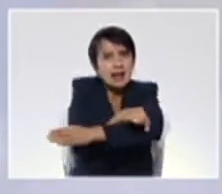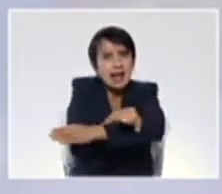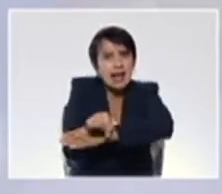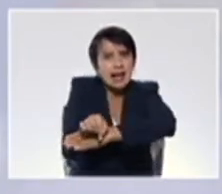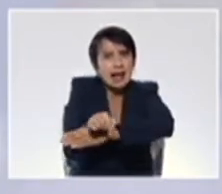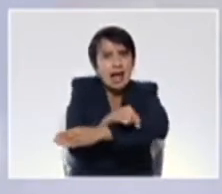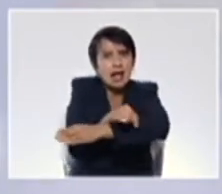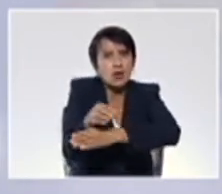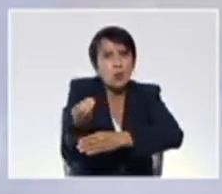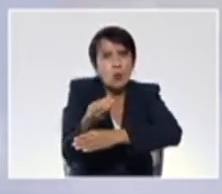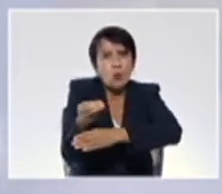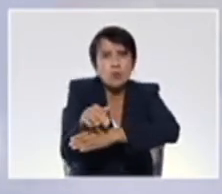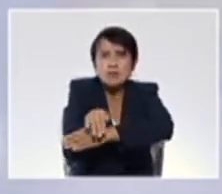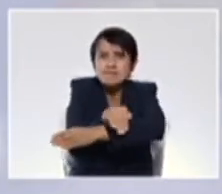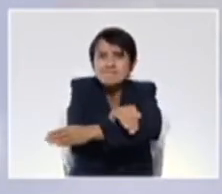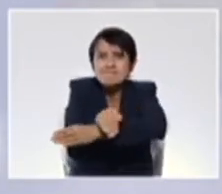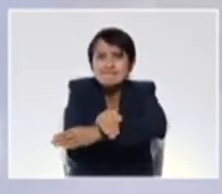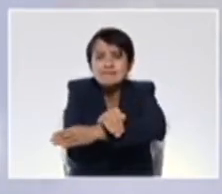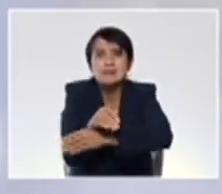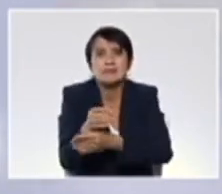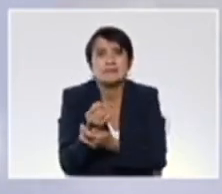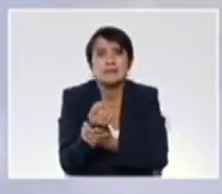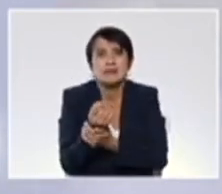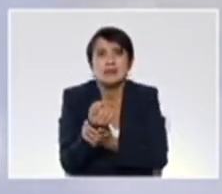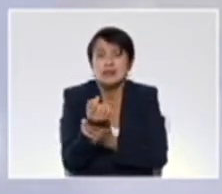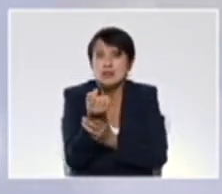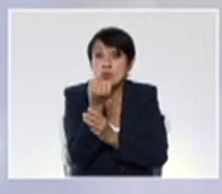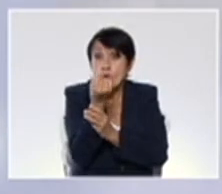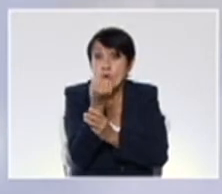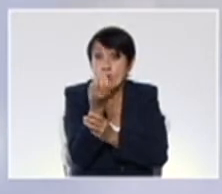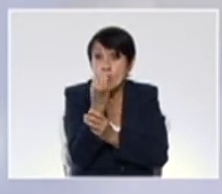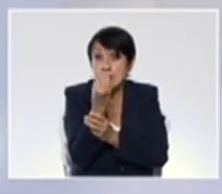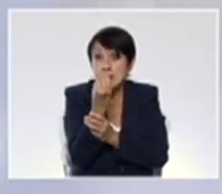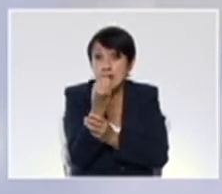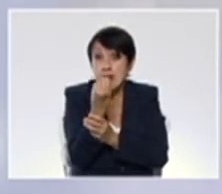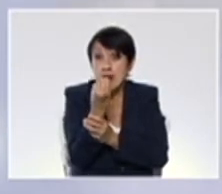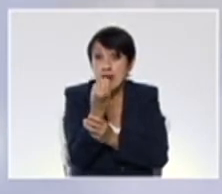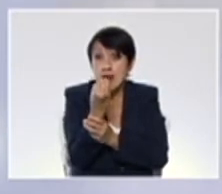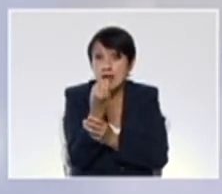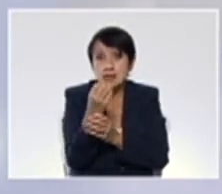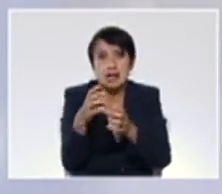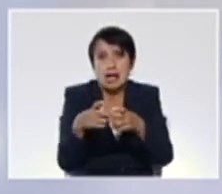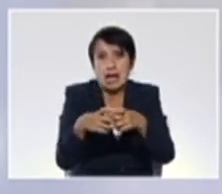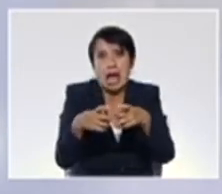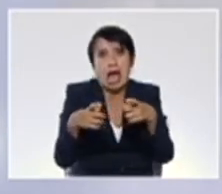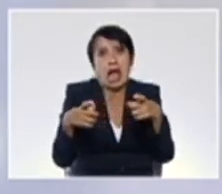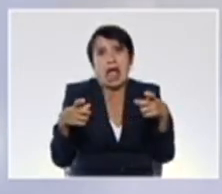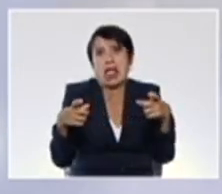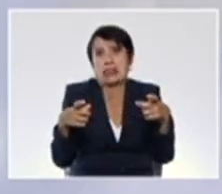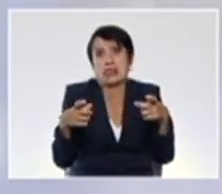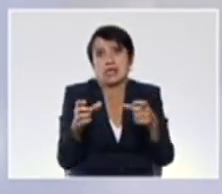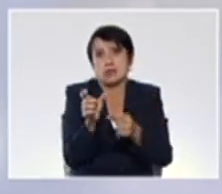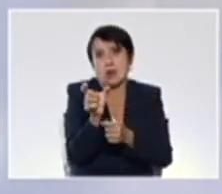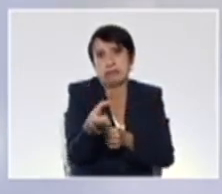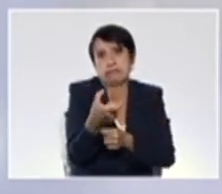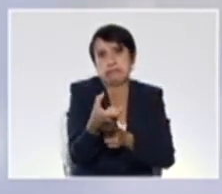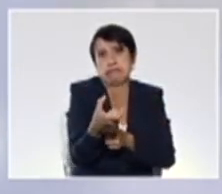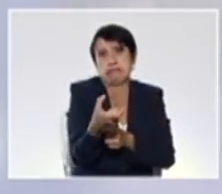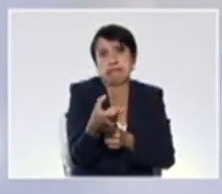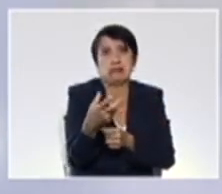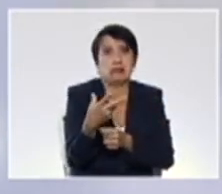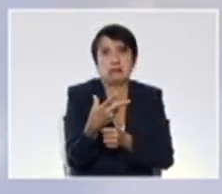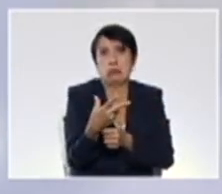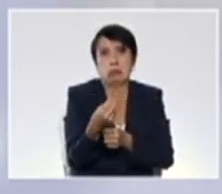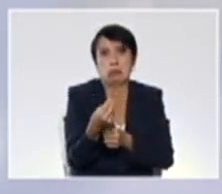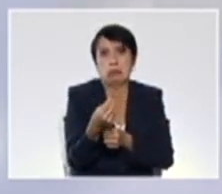después, y fíjense, ningún trozo de comida debe ser superior a 2 centímetros cuadrados, que